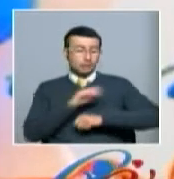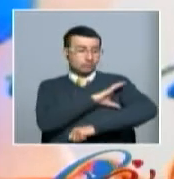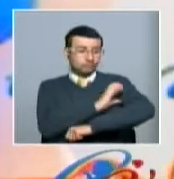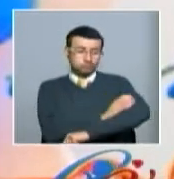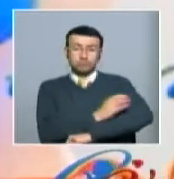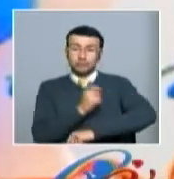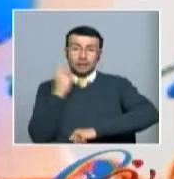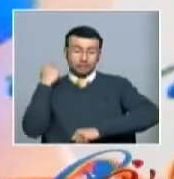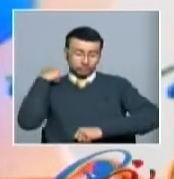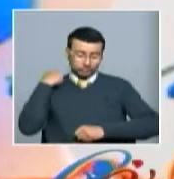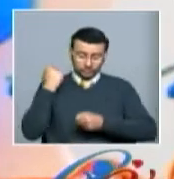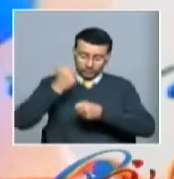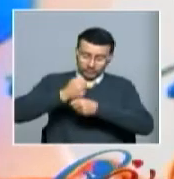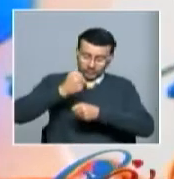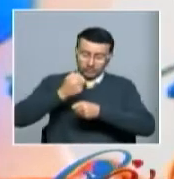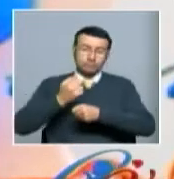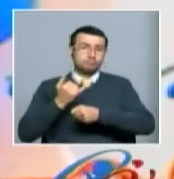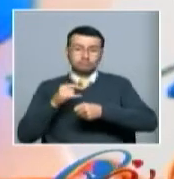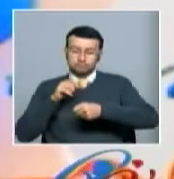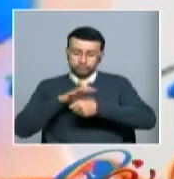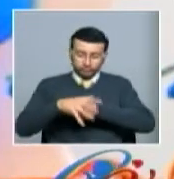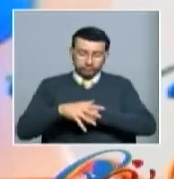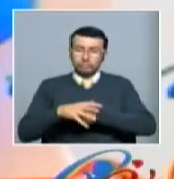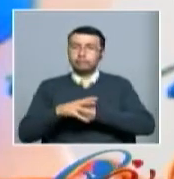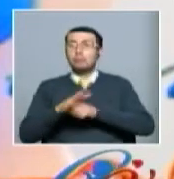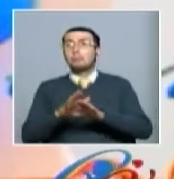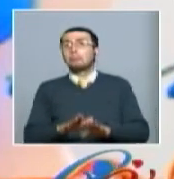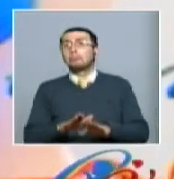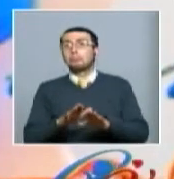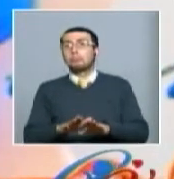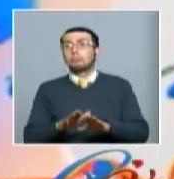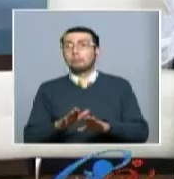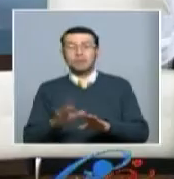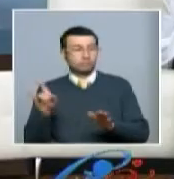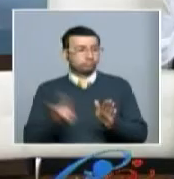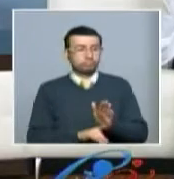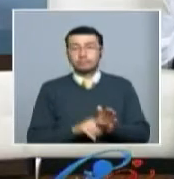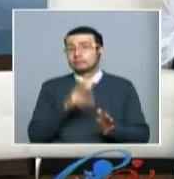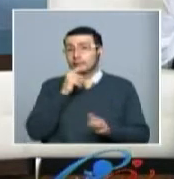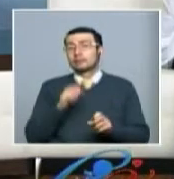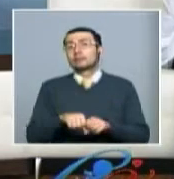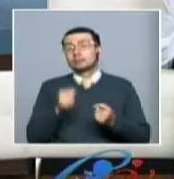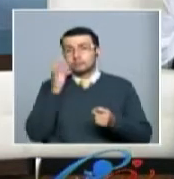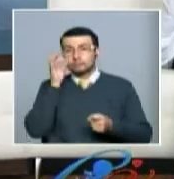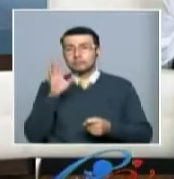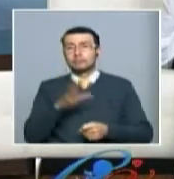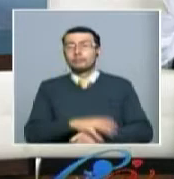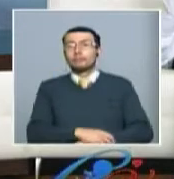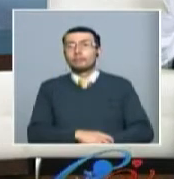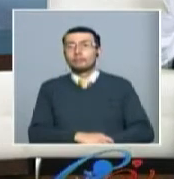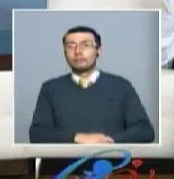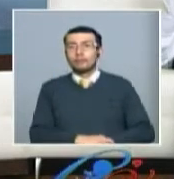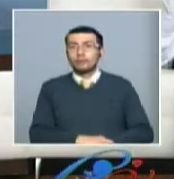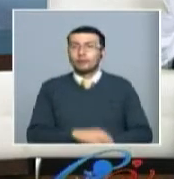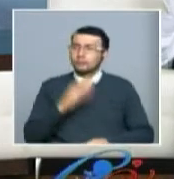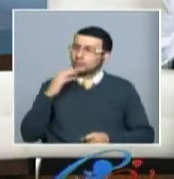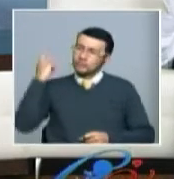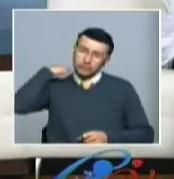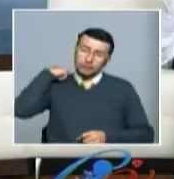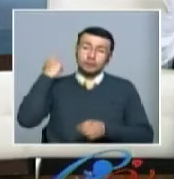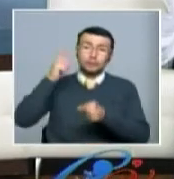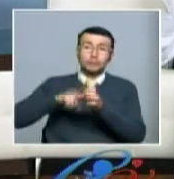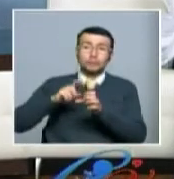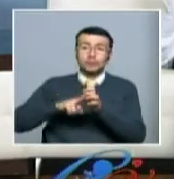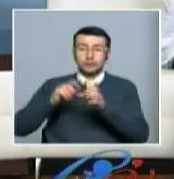inervada por la raíz nerviosa correspondiente. Y siguiendo en esa parte que es tan frecuente bajando por el cuerpo humano, estamos